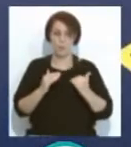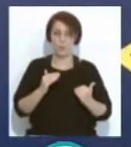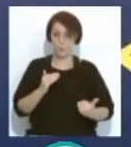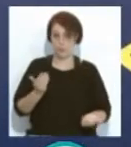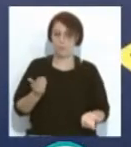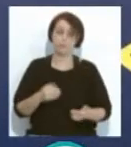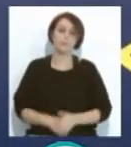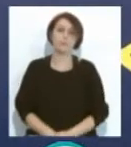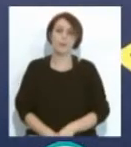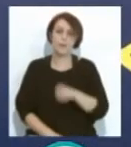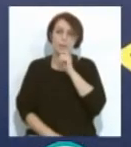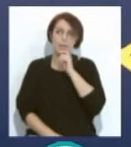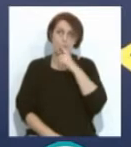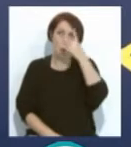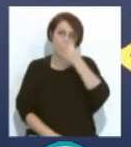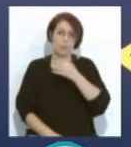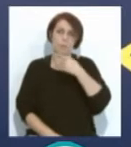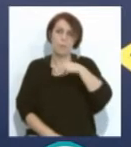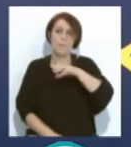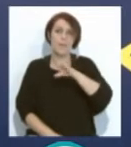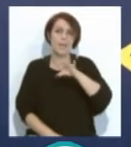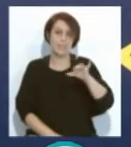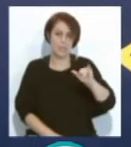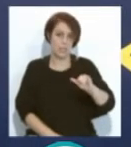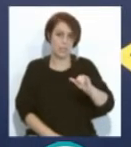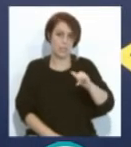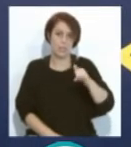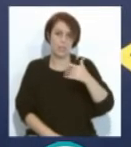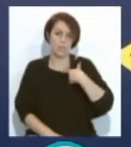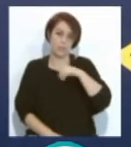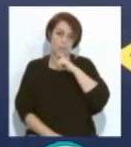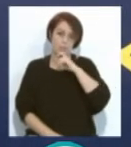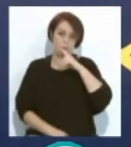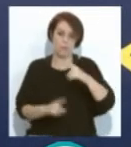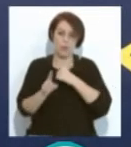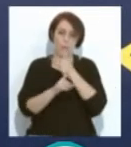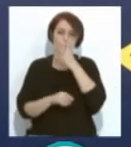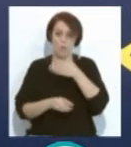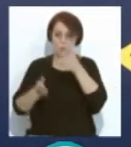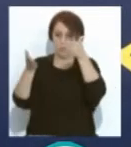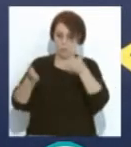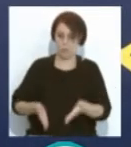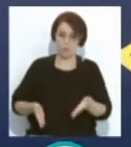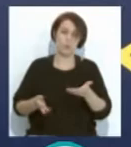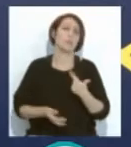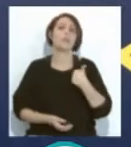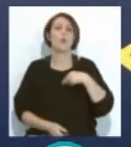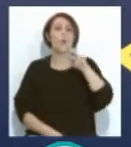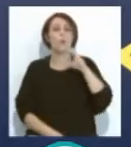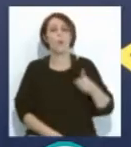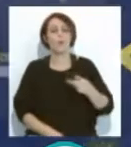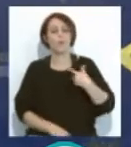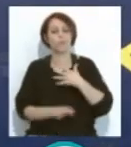creo que Messi ya hace mucha ilusión enfrentarlo por lo que es y me gusta mucho jugar contra los uruguayos